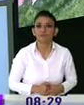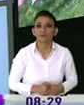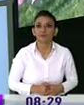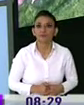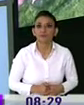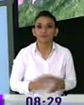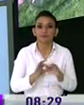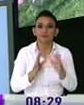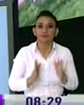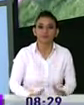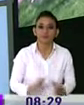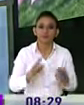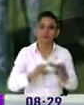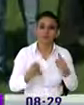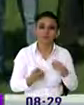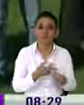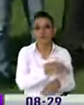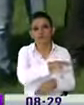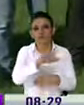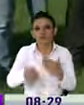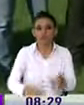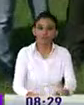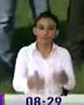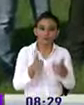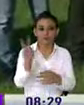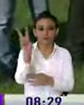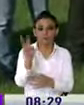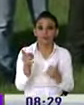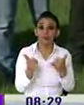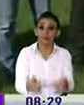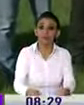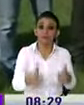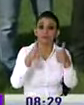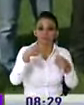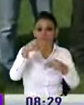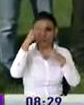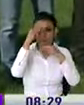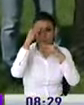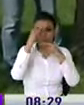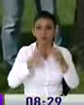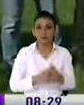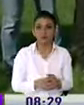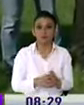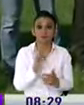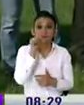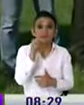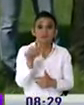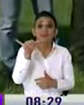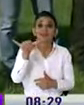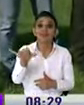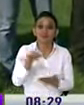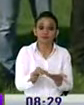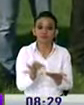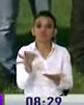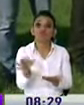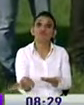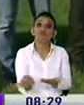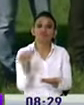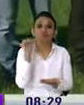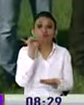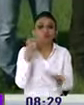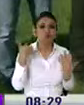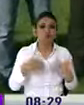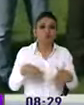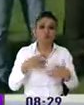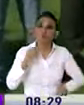Roberto, amigos, que tengan todos un excelente viernes. Hoy tengo grandes noticias. A partir de este sábado, el Cantón Rumiñahui tendrá un